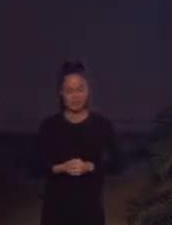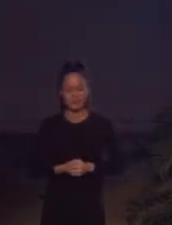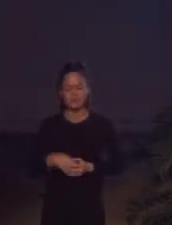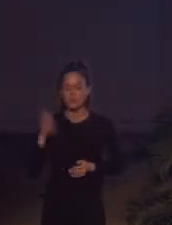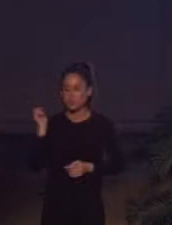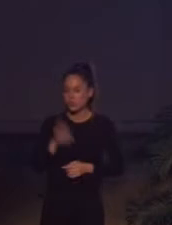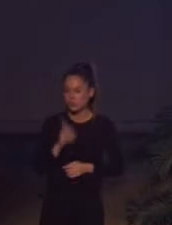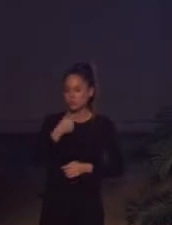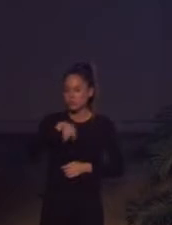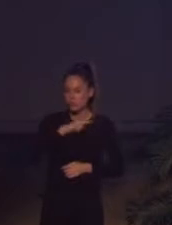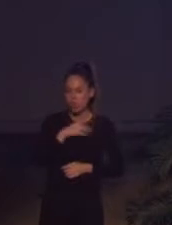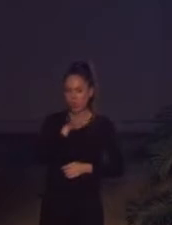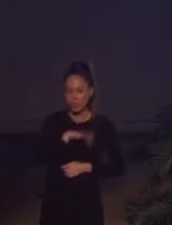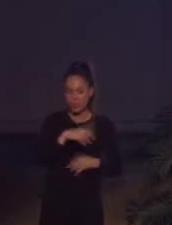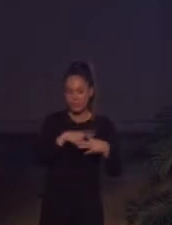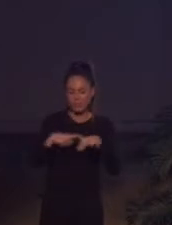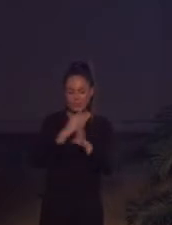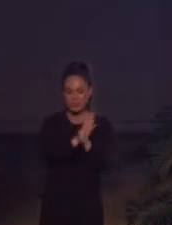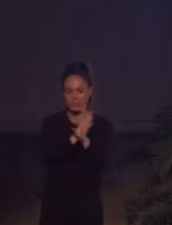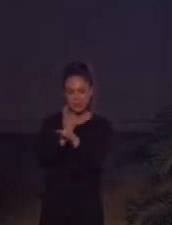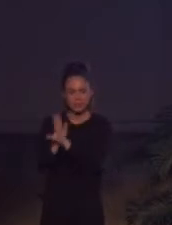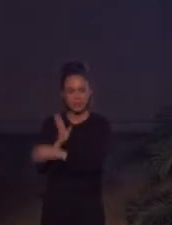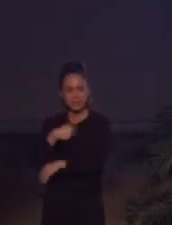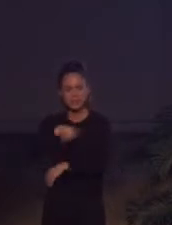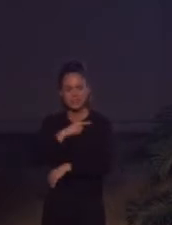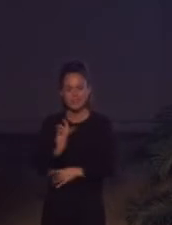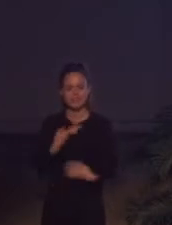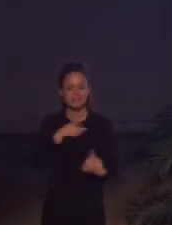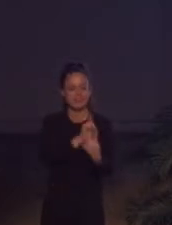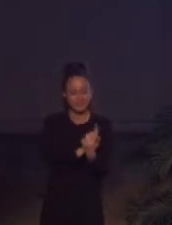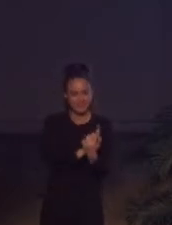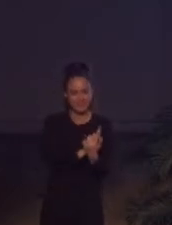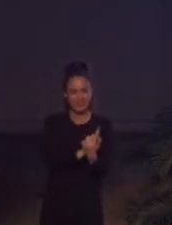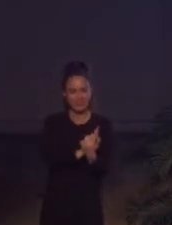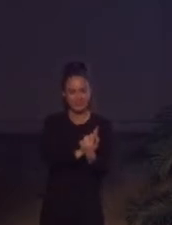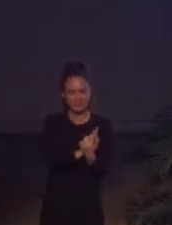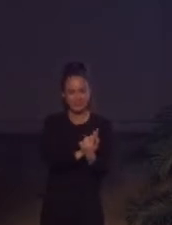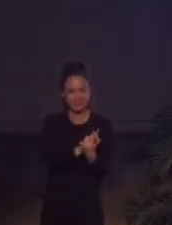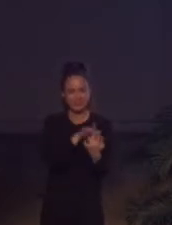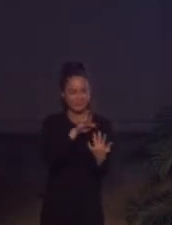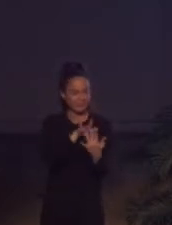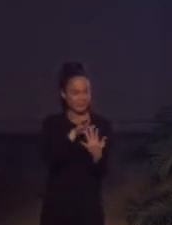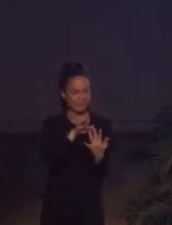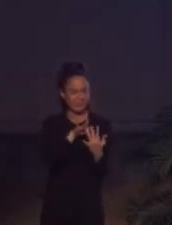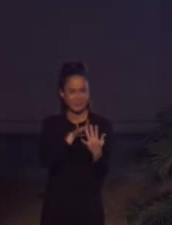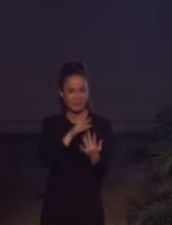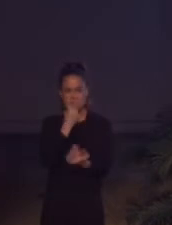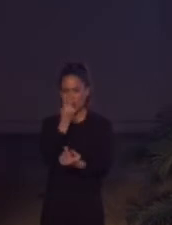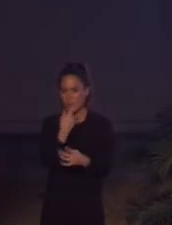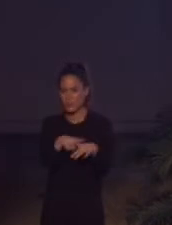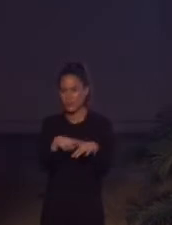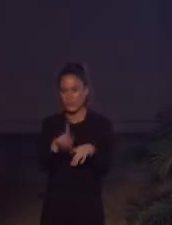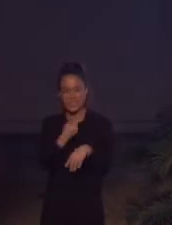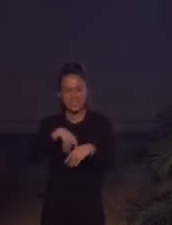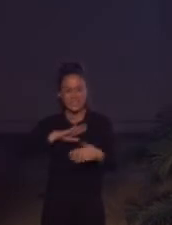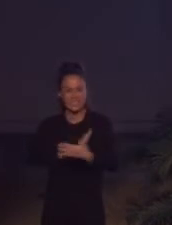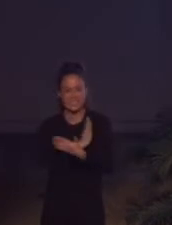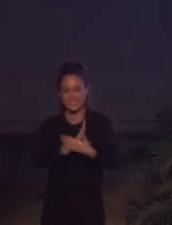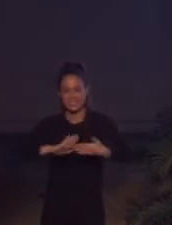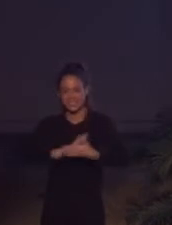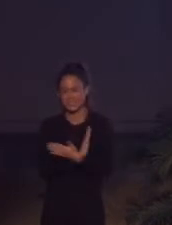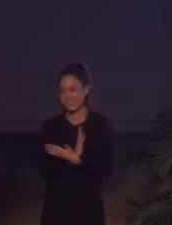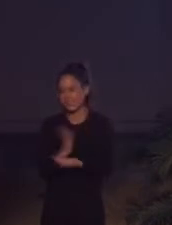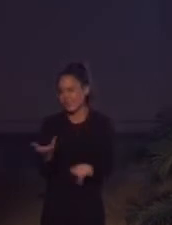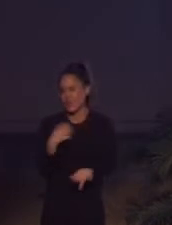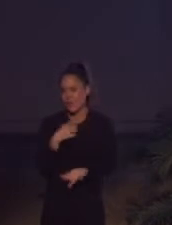egon ginen, eta lehen esaten izan bezala, hemen egotea ja, osa niretzat, osa nire dira bi gauza zinditu dana banan du, ez feminista eta